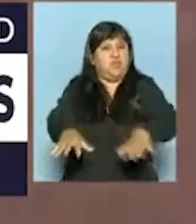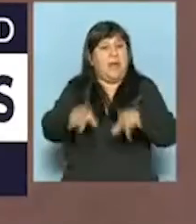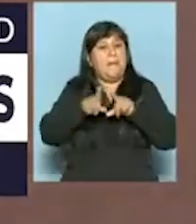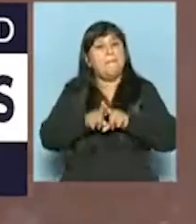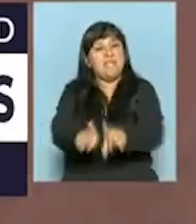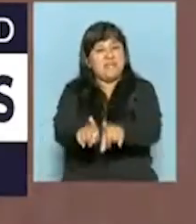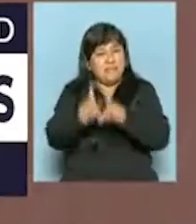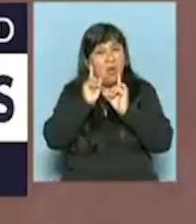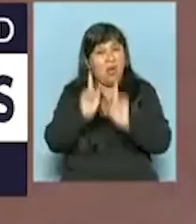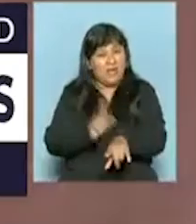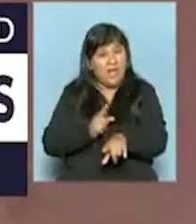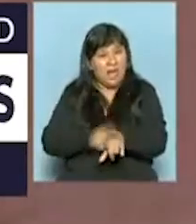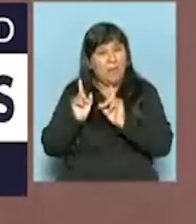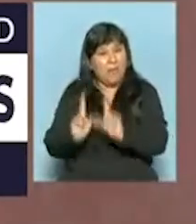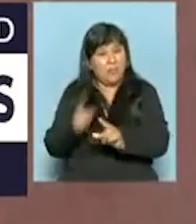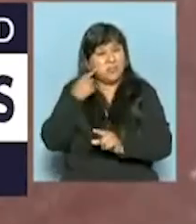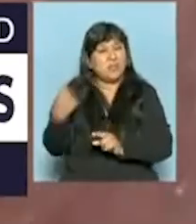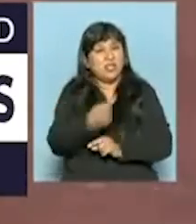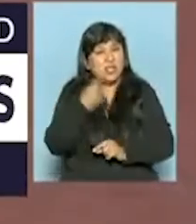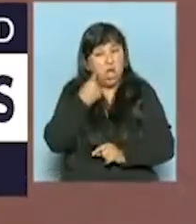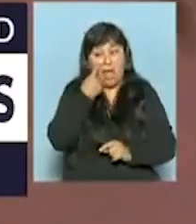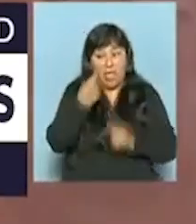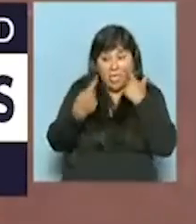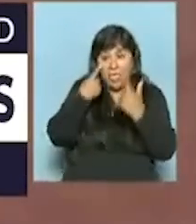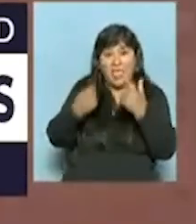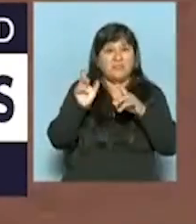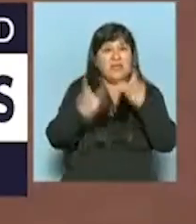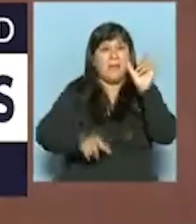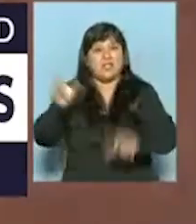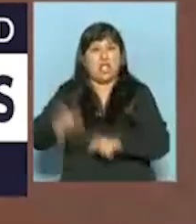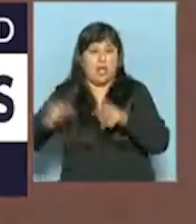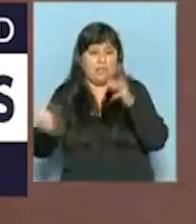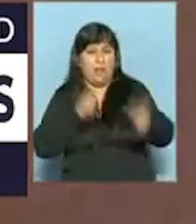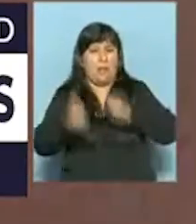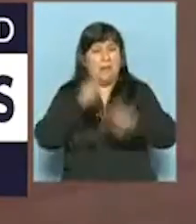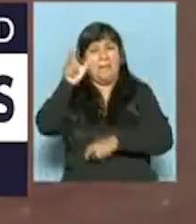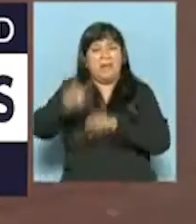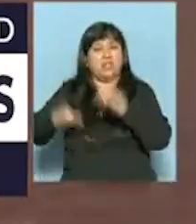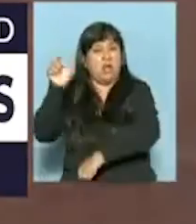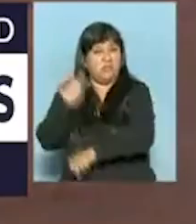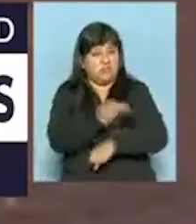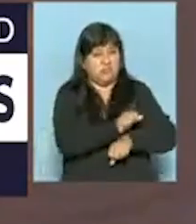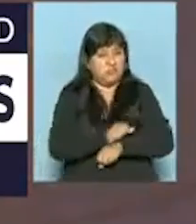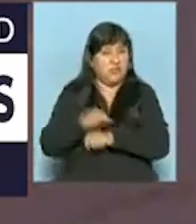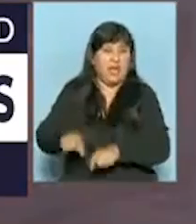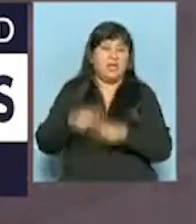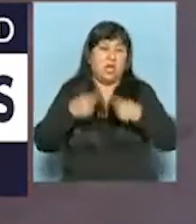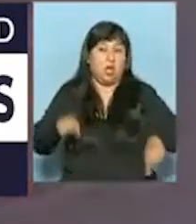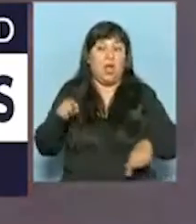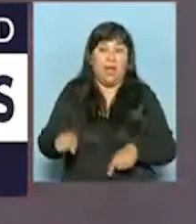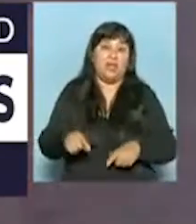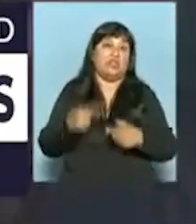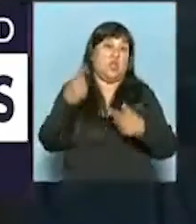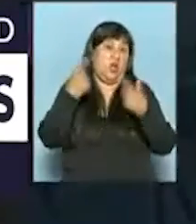de las personas que están ya individualizadas y al secuestro de todos estos elementos que tienen que ver con la causa o las